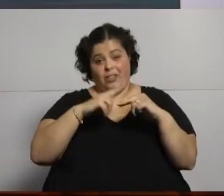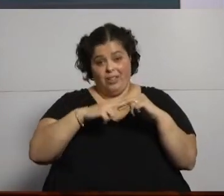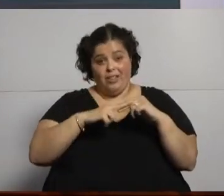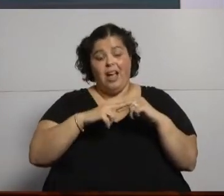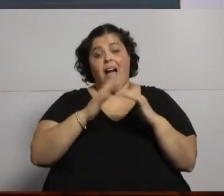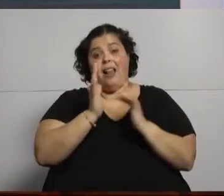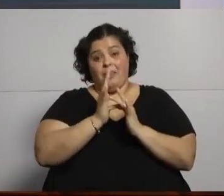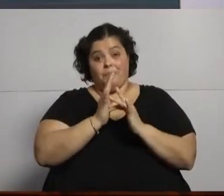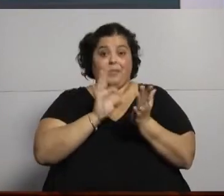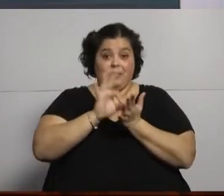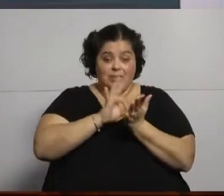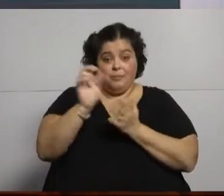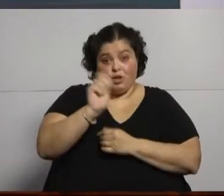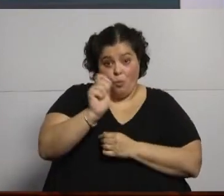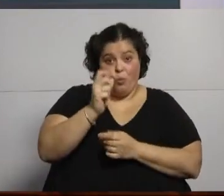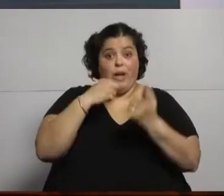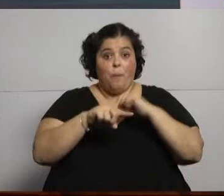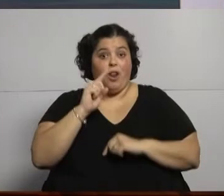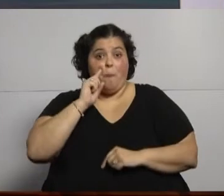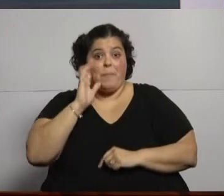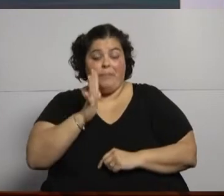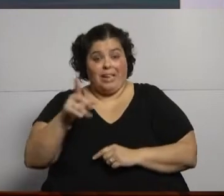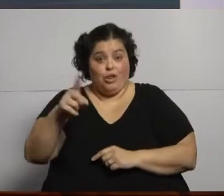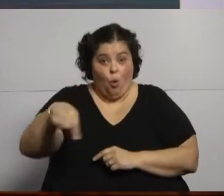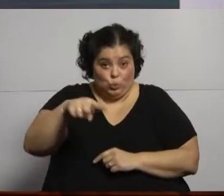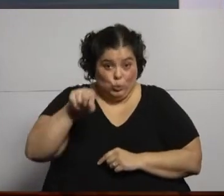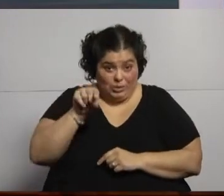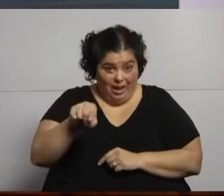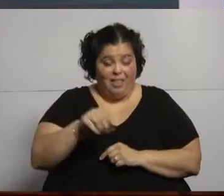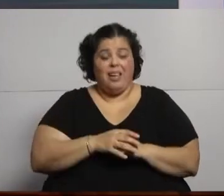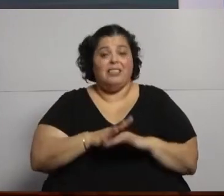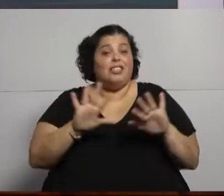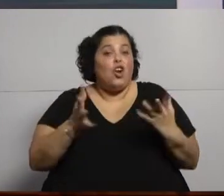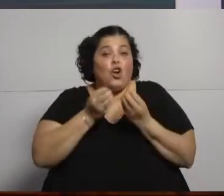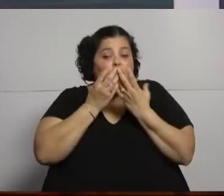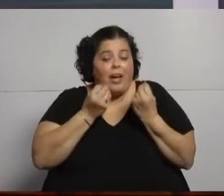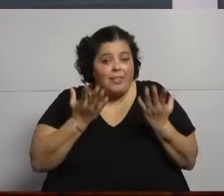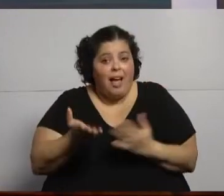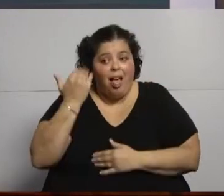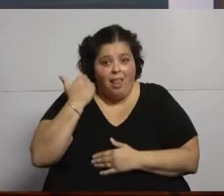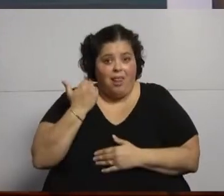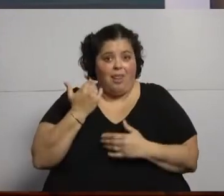servicios públicos, me imagino ahí, Felipe, por ahí cómo anduvieron, cómo pasaron en este contexto.